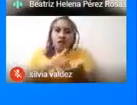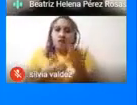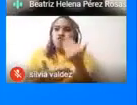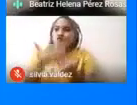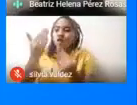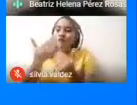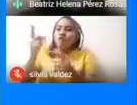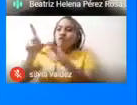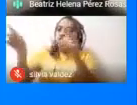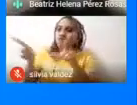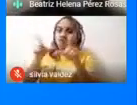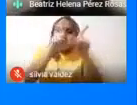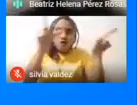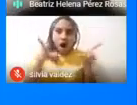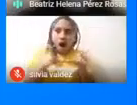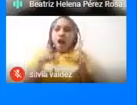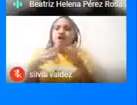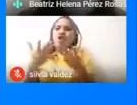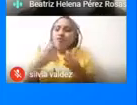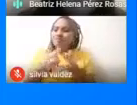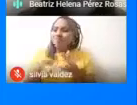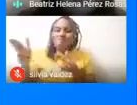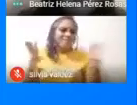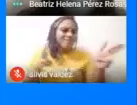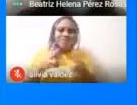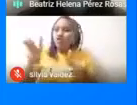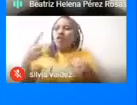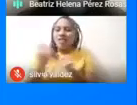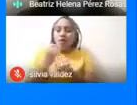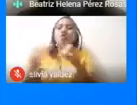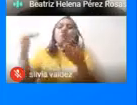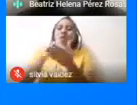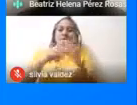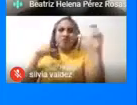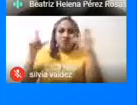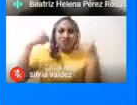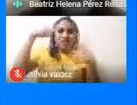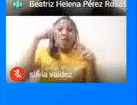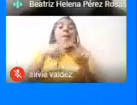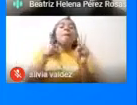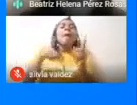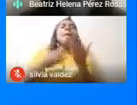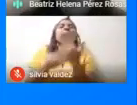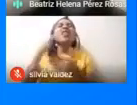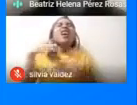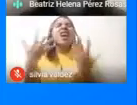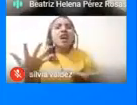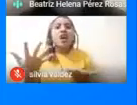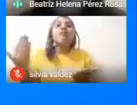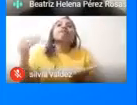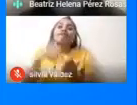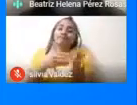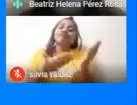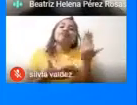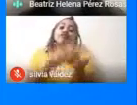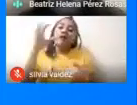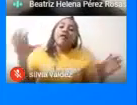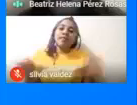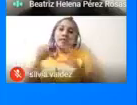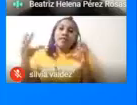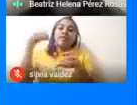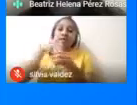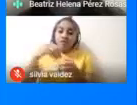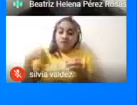destinos o nuevas rutas, o cómo podemos empezar a trabajar nuevamente, pero vamos a tener que empezar a generar nuevas actividades dentro de